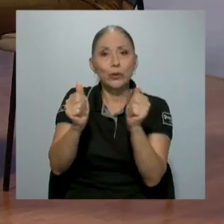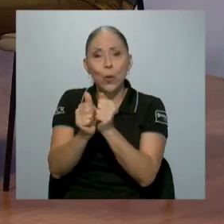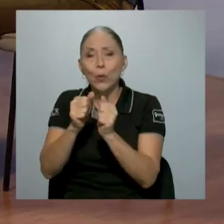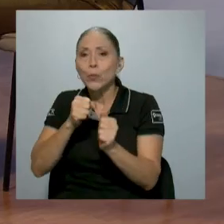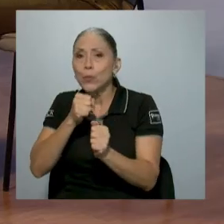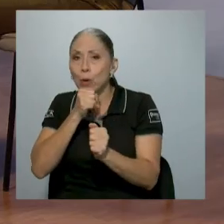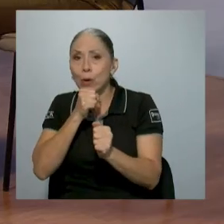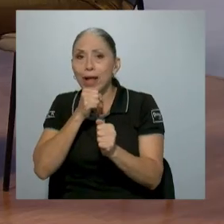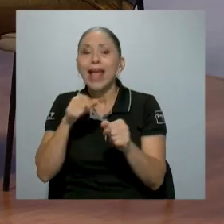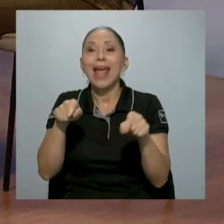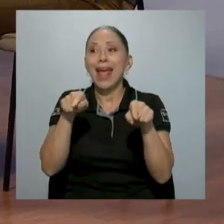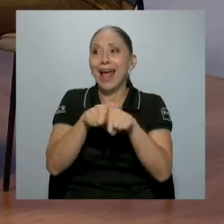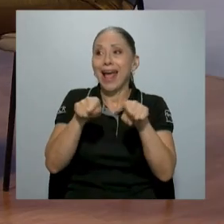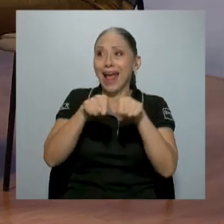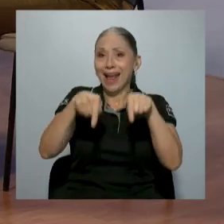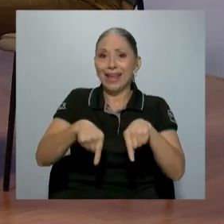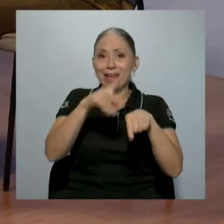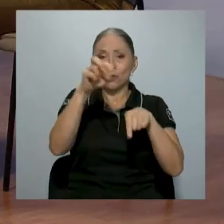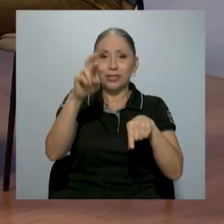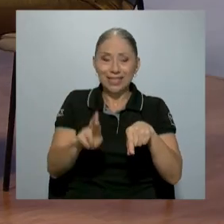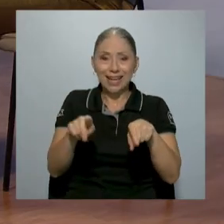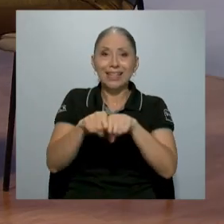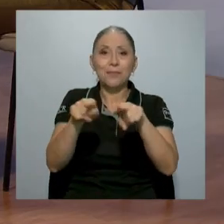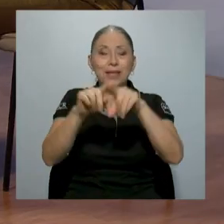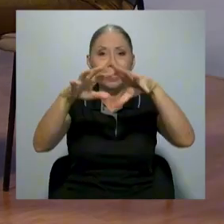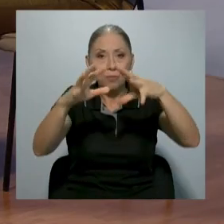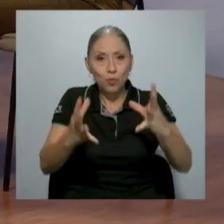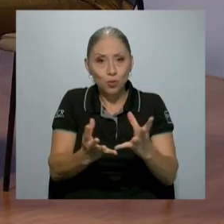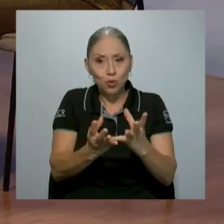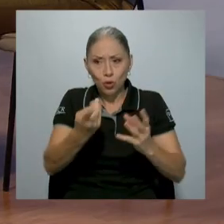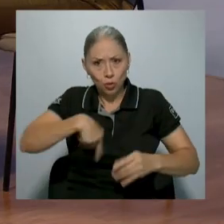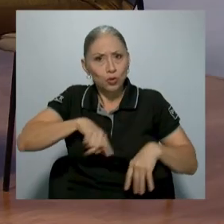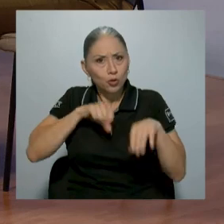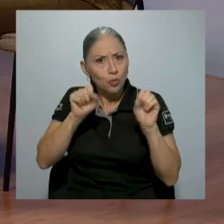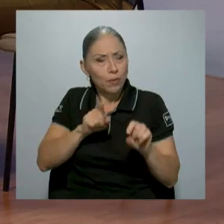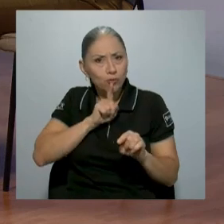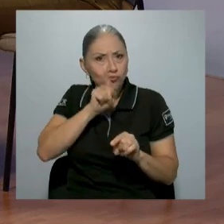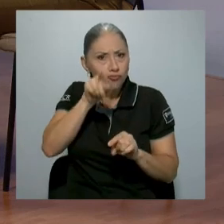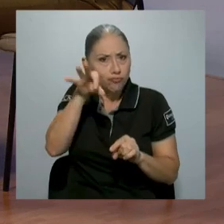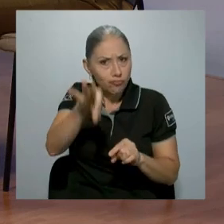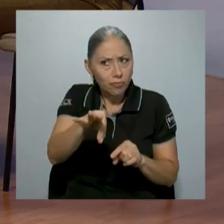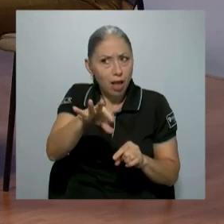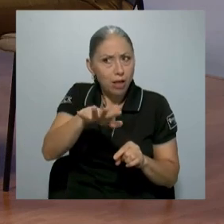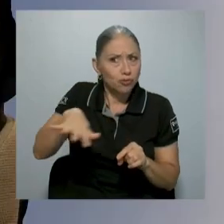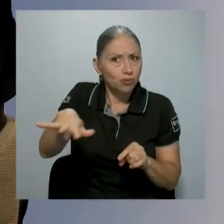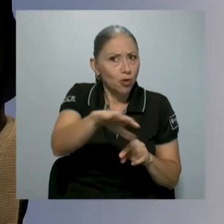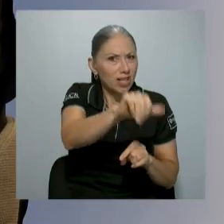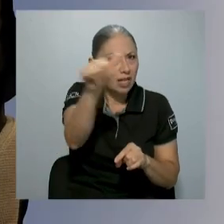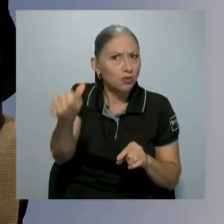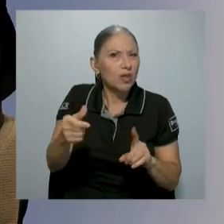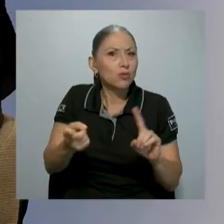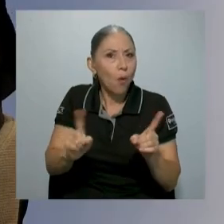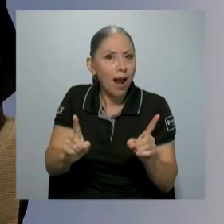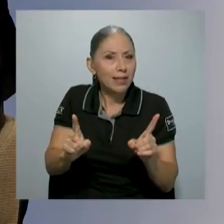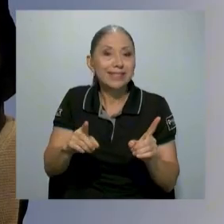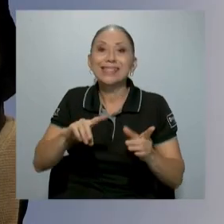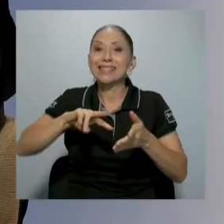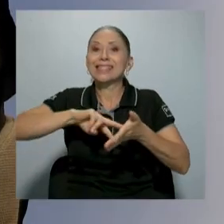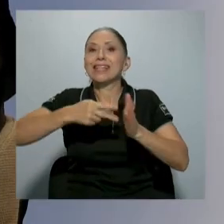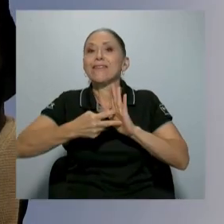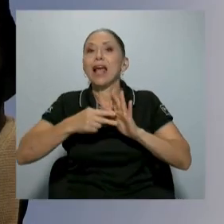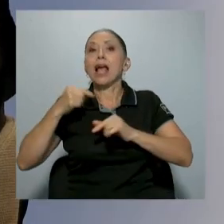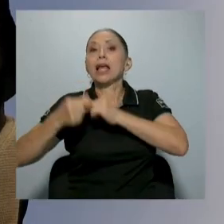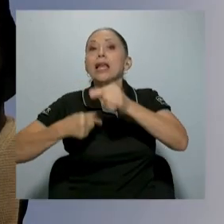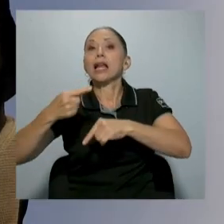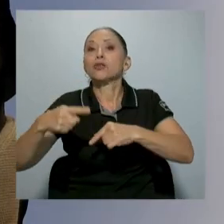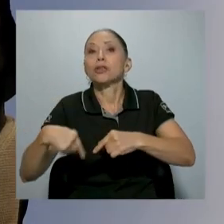podríamos afirmar la sostenibilidad de las zonas. Digamos, si eso quiere decir que las siguientes generaciones y los siguientes centenarios iban a